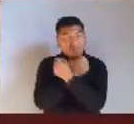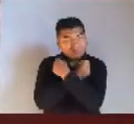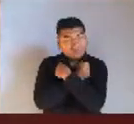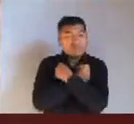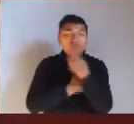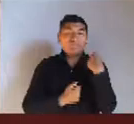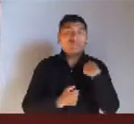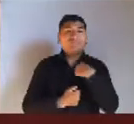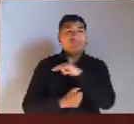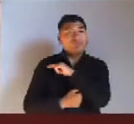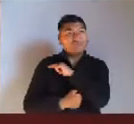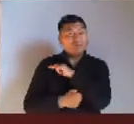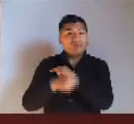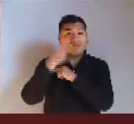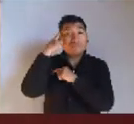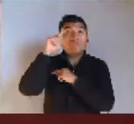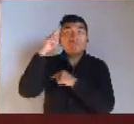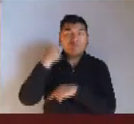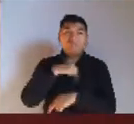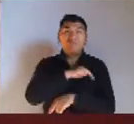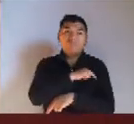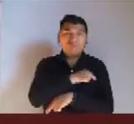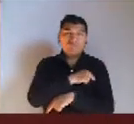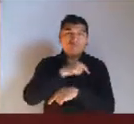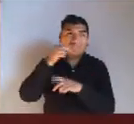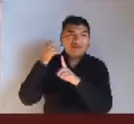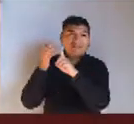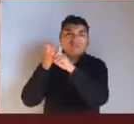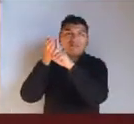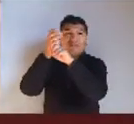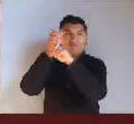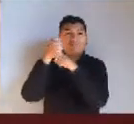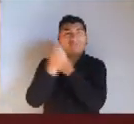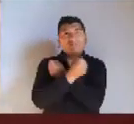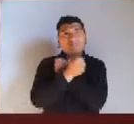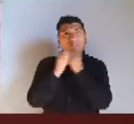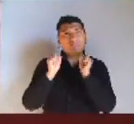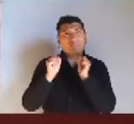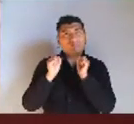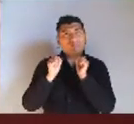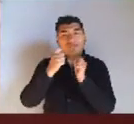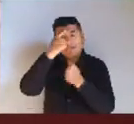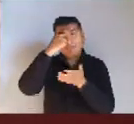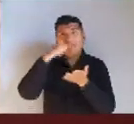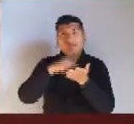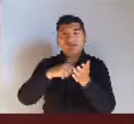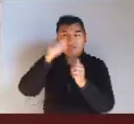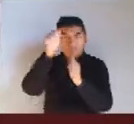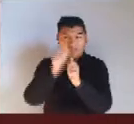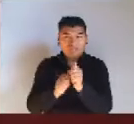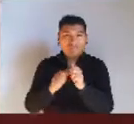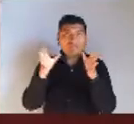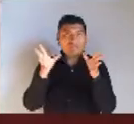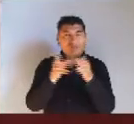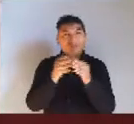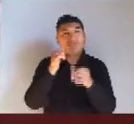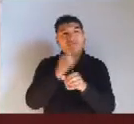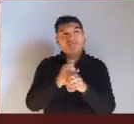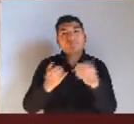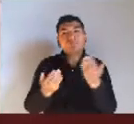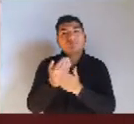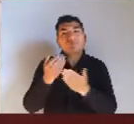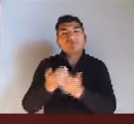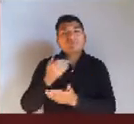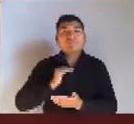a nosotros, para que nosotros alcancemos la salvación. Por eso en cada Eucaristía